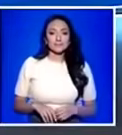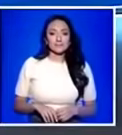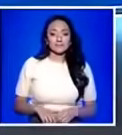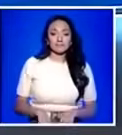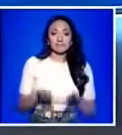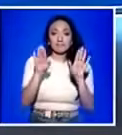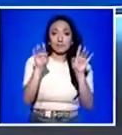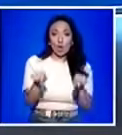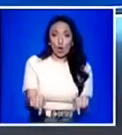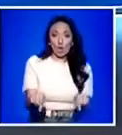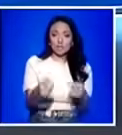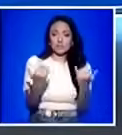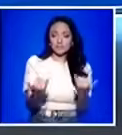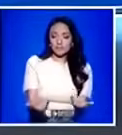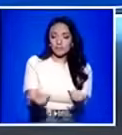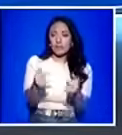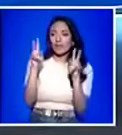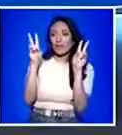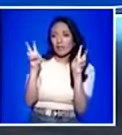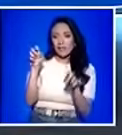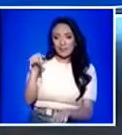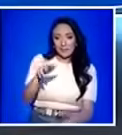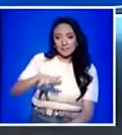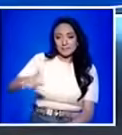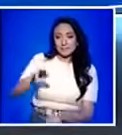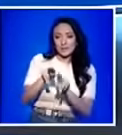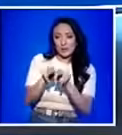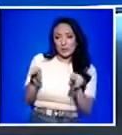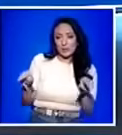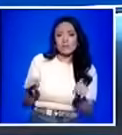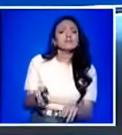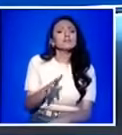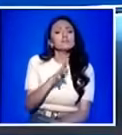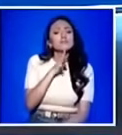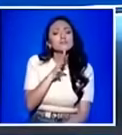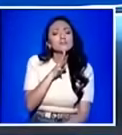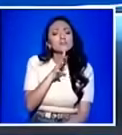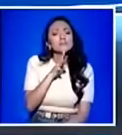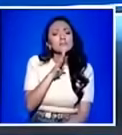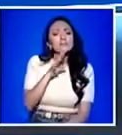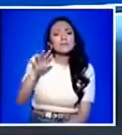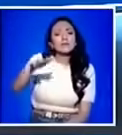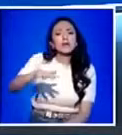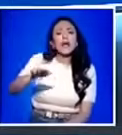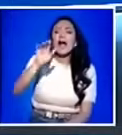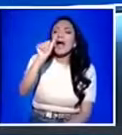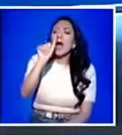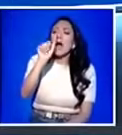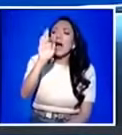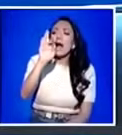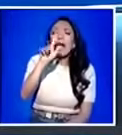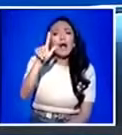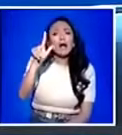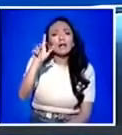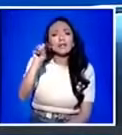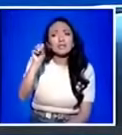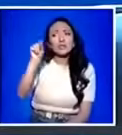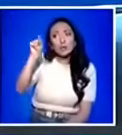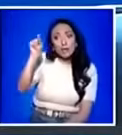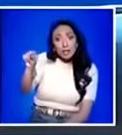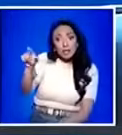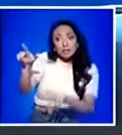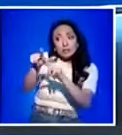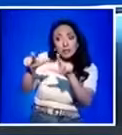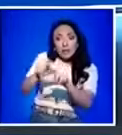Hoy, en una nueva entrega de Ecuaterra, les hablaremos del complejo Lacustre Atillo, considerado como uno de los